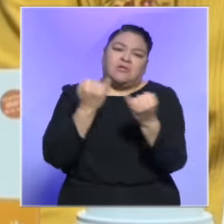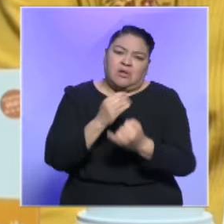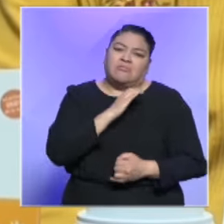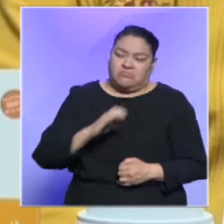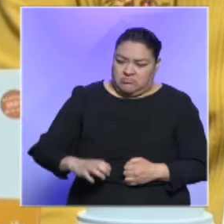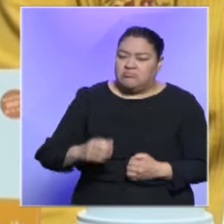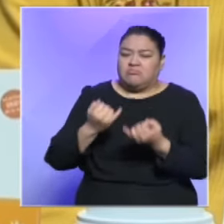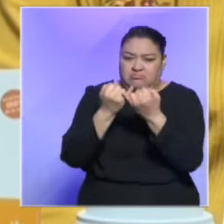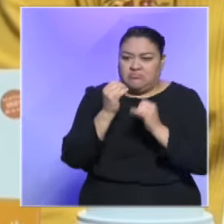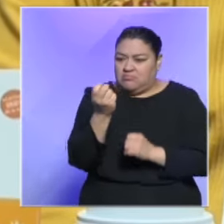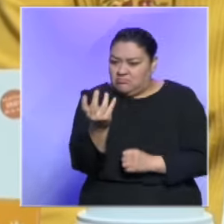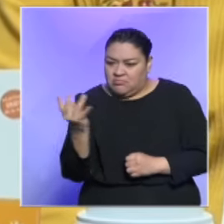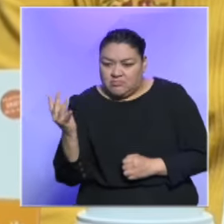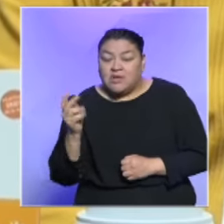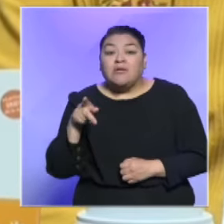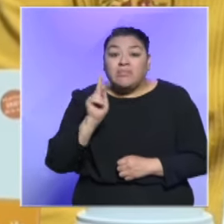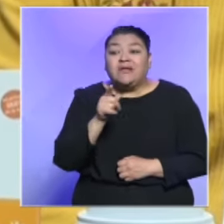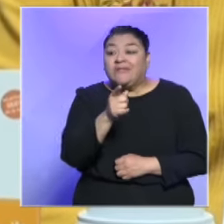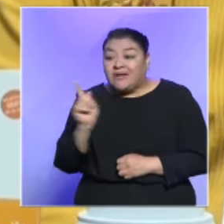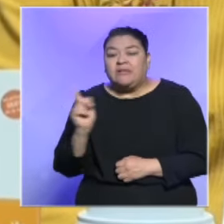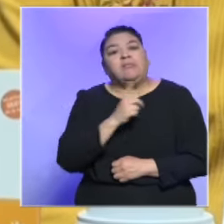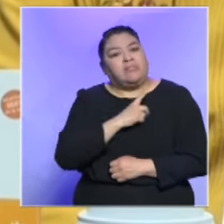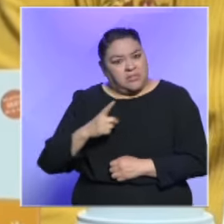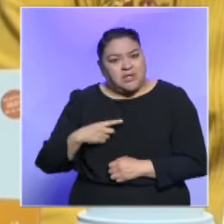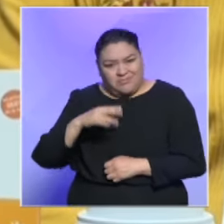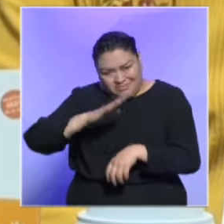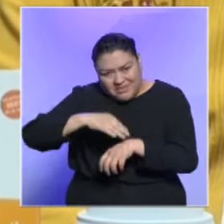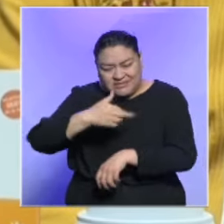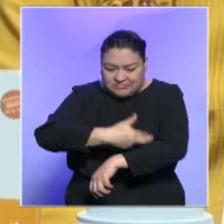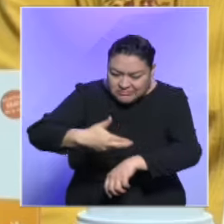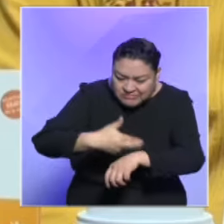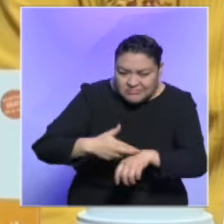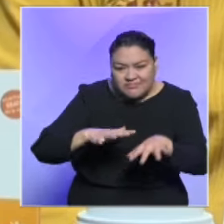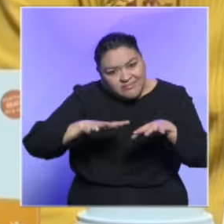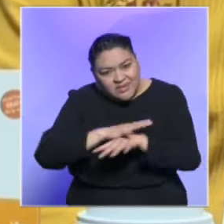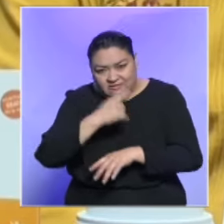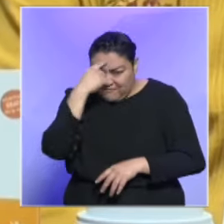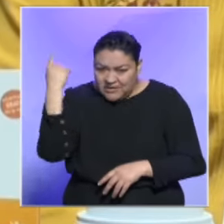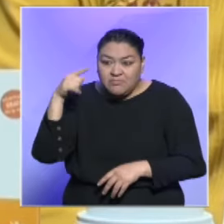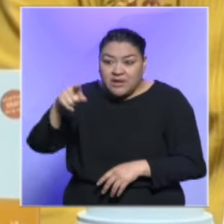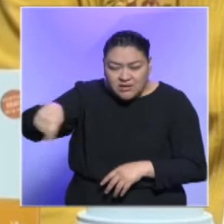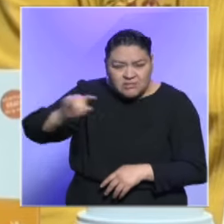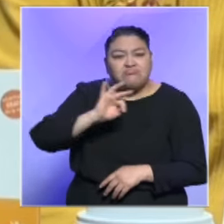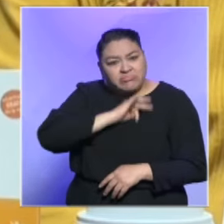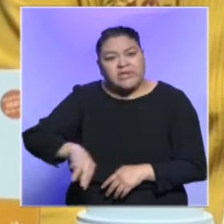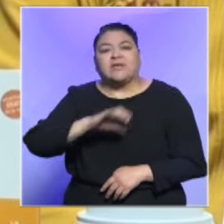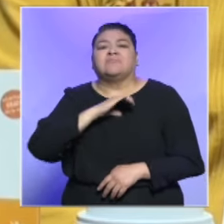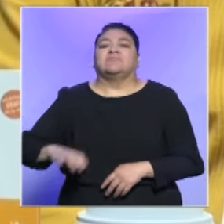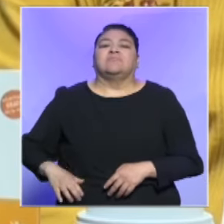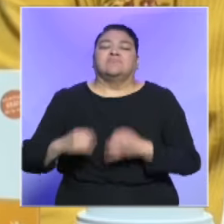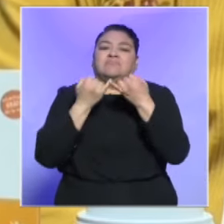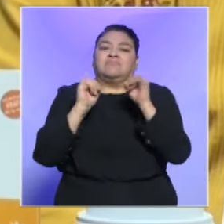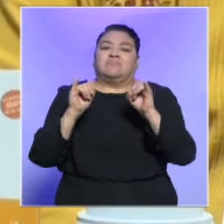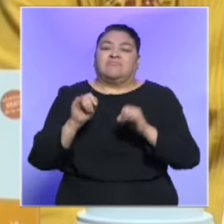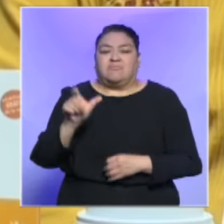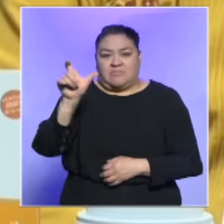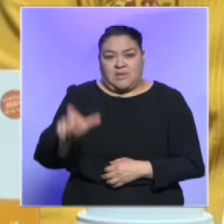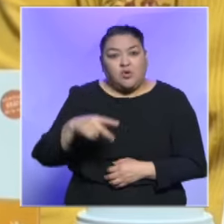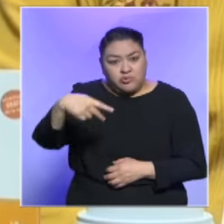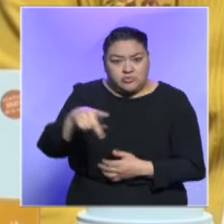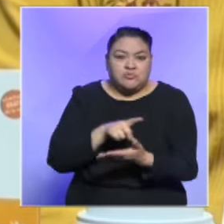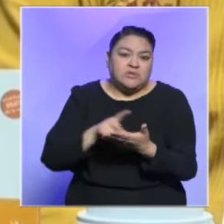que estuviera con mayor posibilidad de acceso. Se debería potenciar, maximizar este derecho